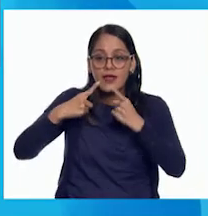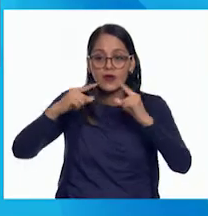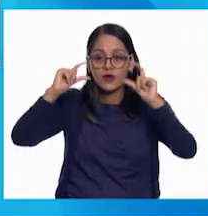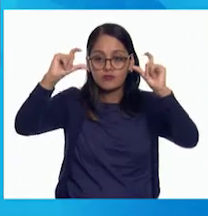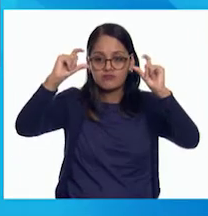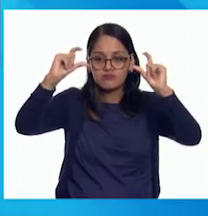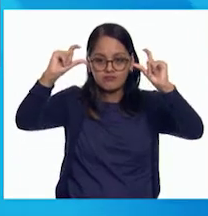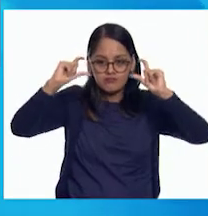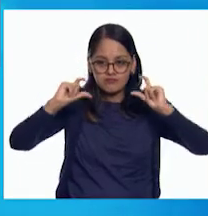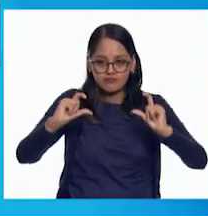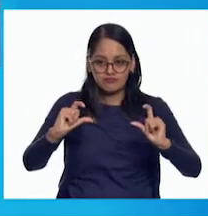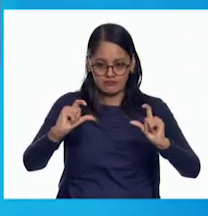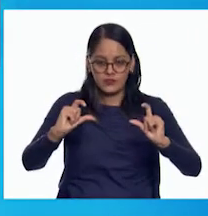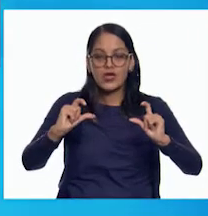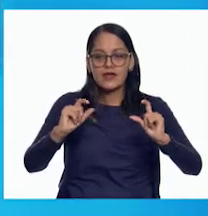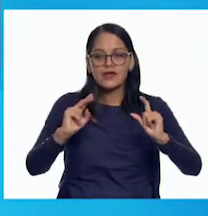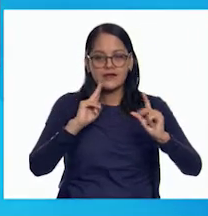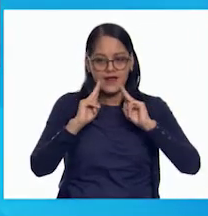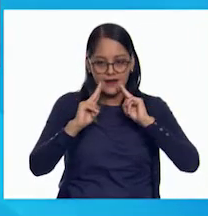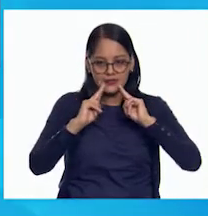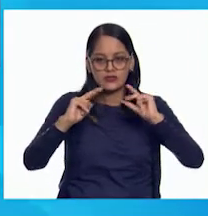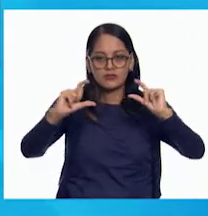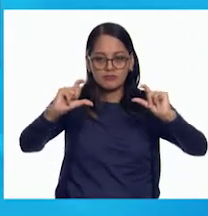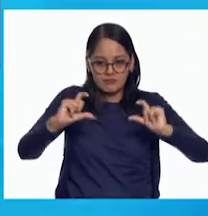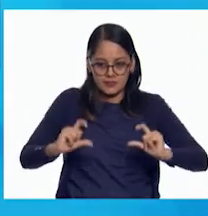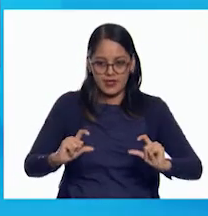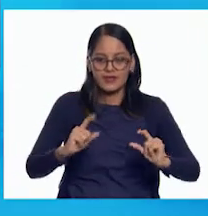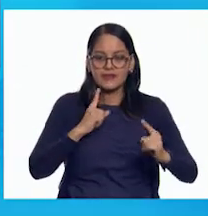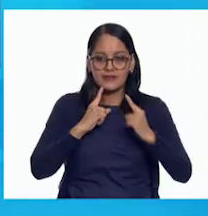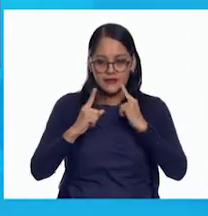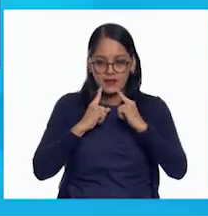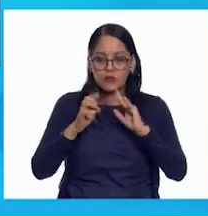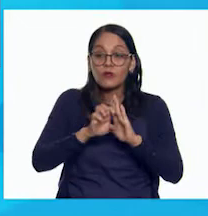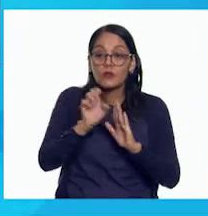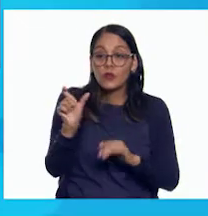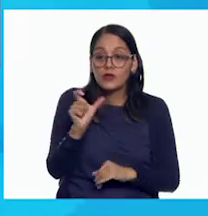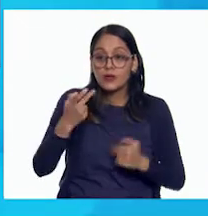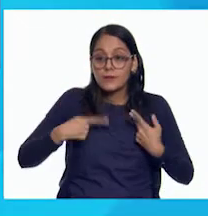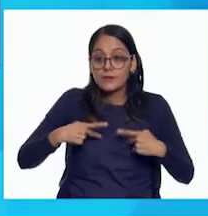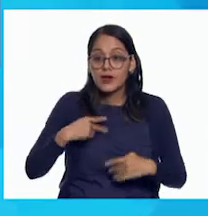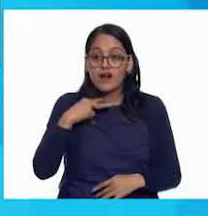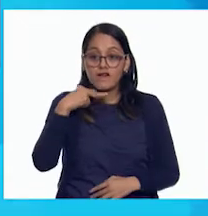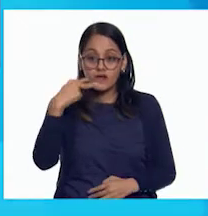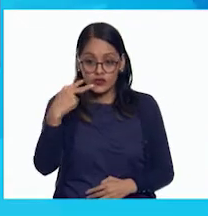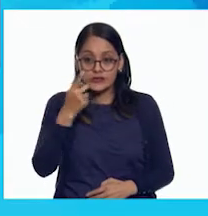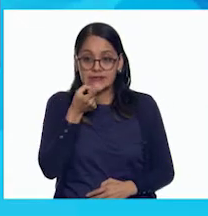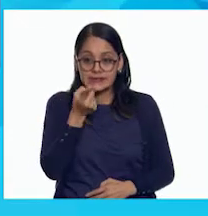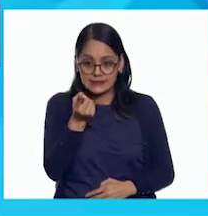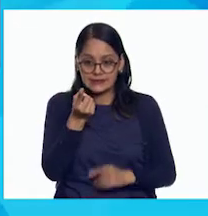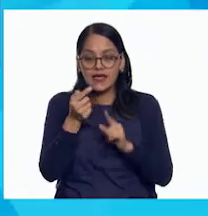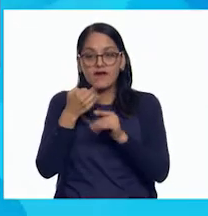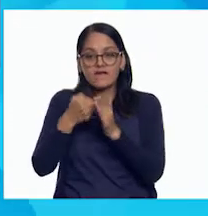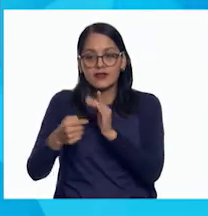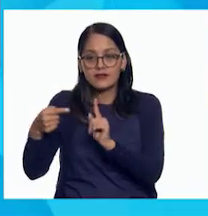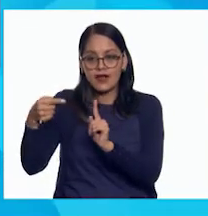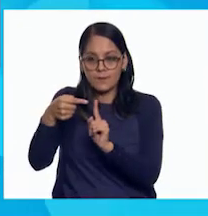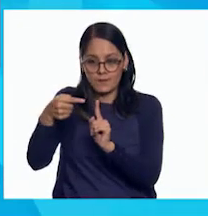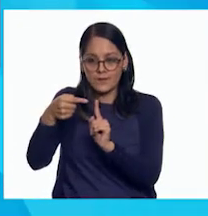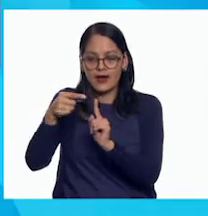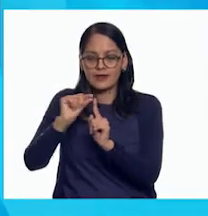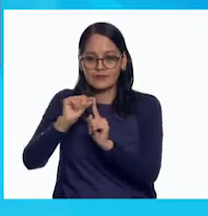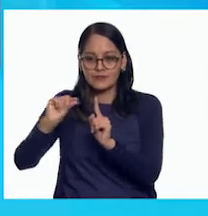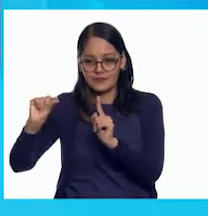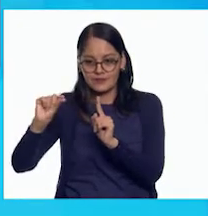separados. En los cuentos le ponen rayitas cuando habla un personaje. También faltan las marcas de